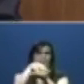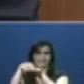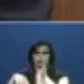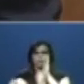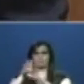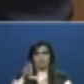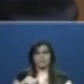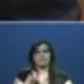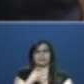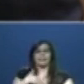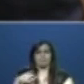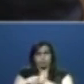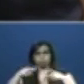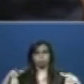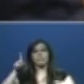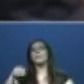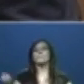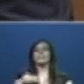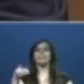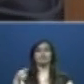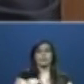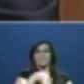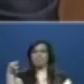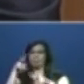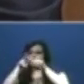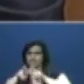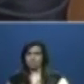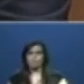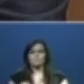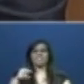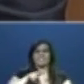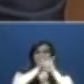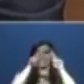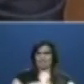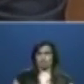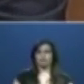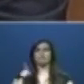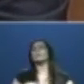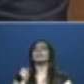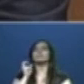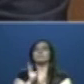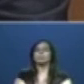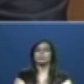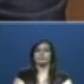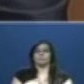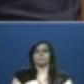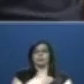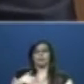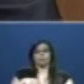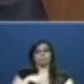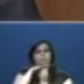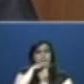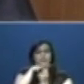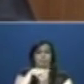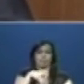extendiendo el bachillerato de excelencia investigación y el bachillerato internacional reforzaremos La Apuesta por el bilingüismo ampliando en 50